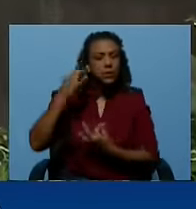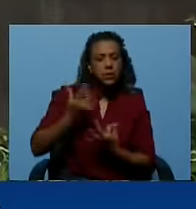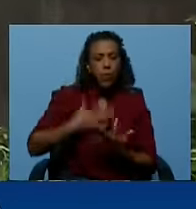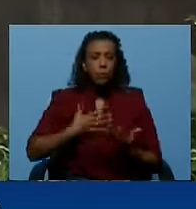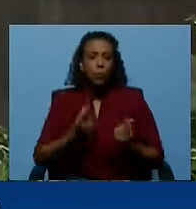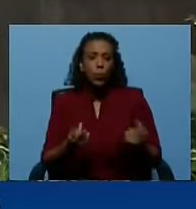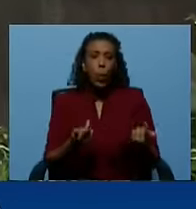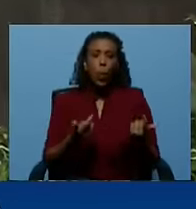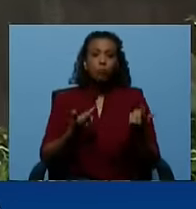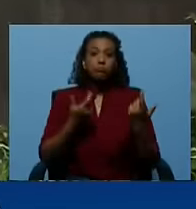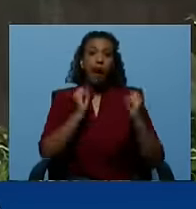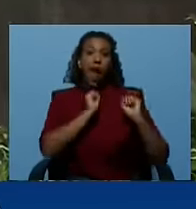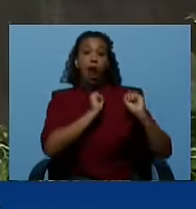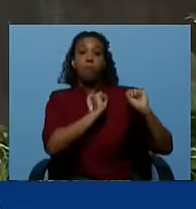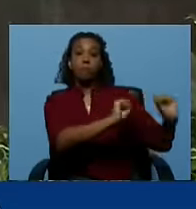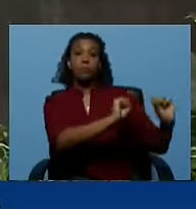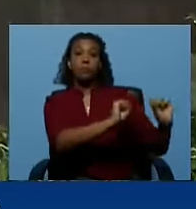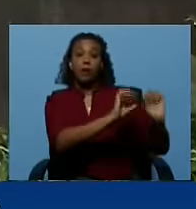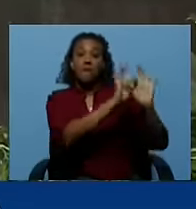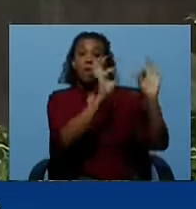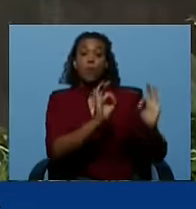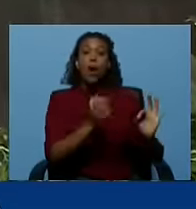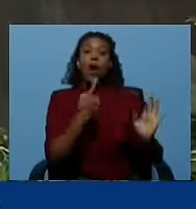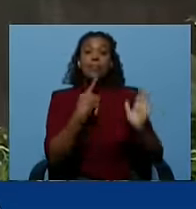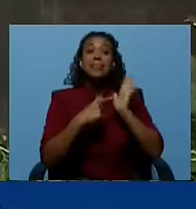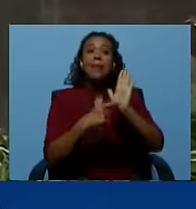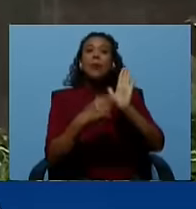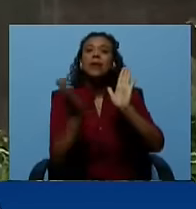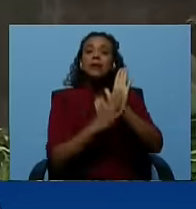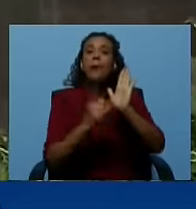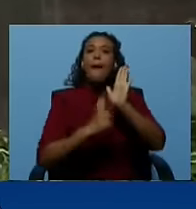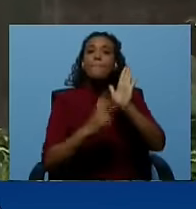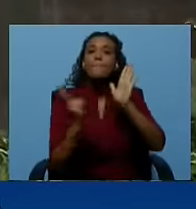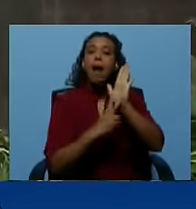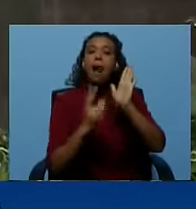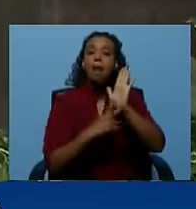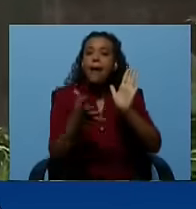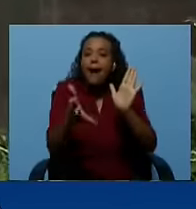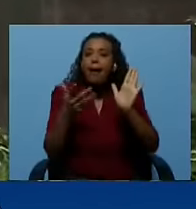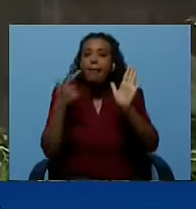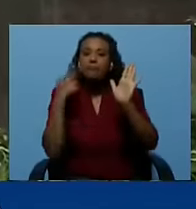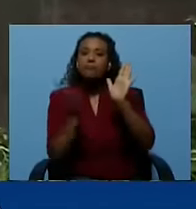para dar la batalla de la verdad y ganarla.